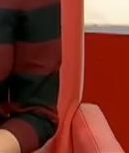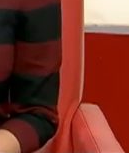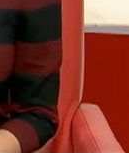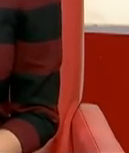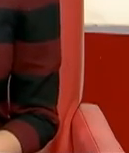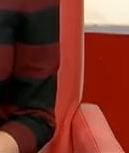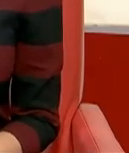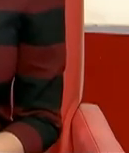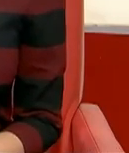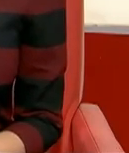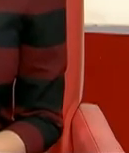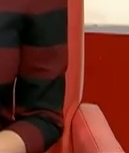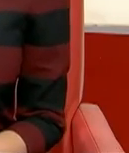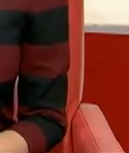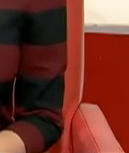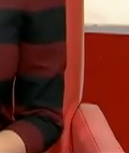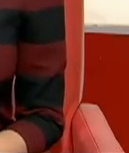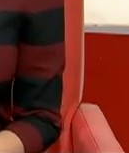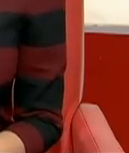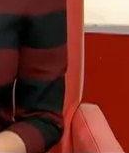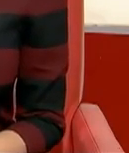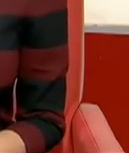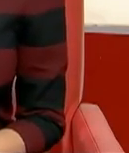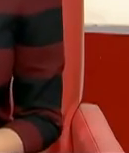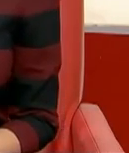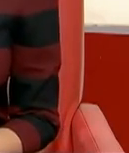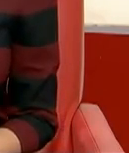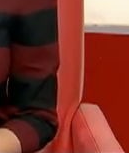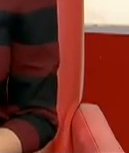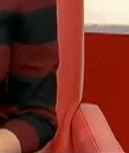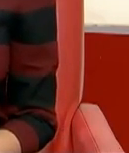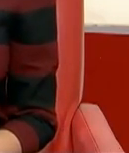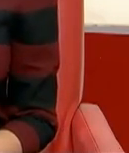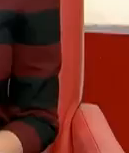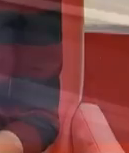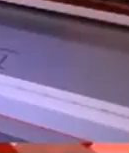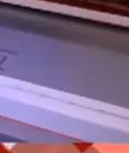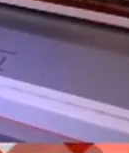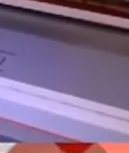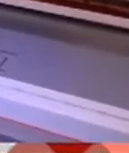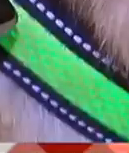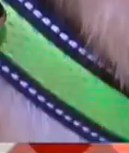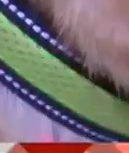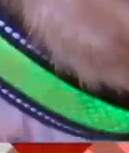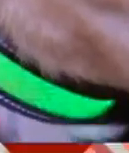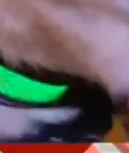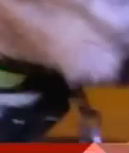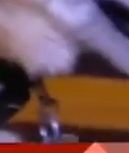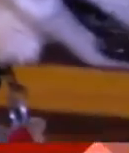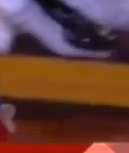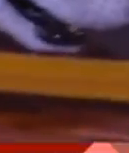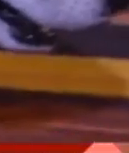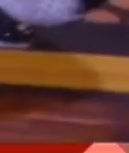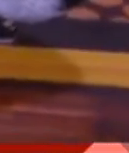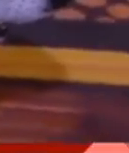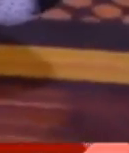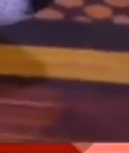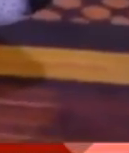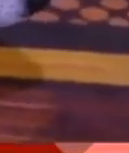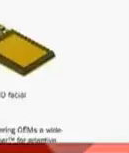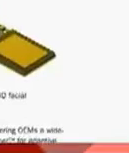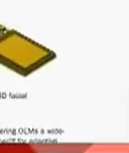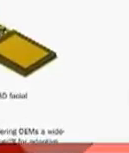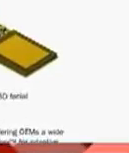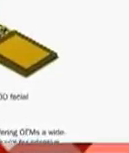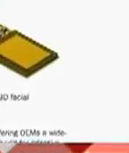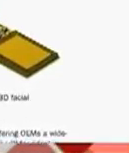arranca el CES 2018 o Consumer Electronic Show, que es la mayor feria tecnológica del planeta, donde las